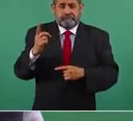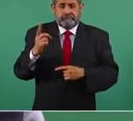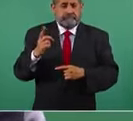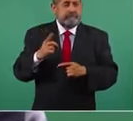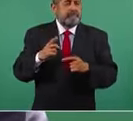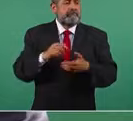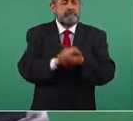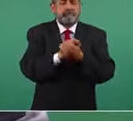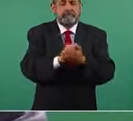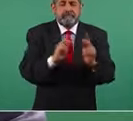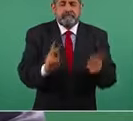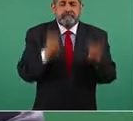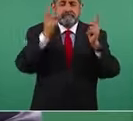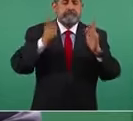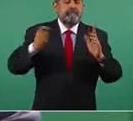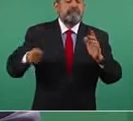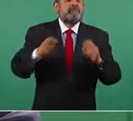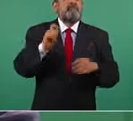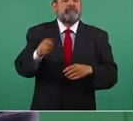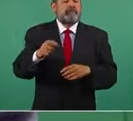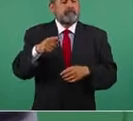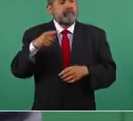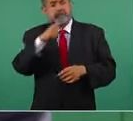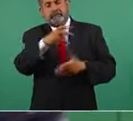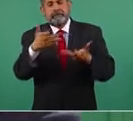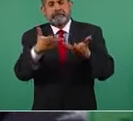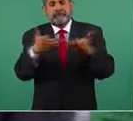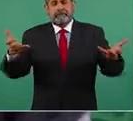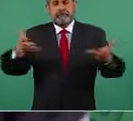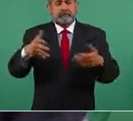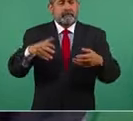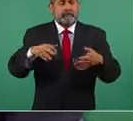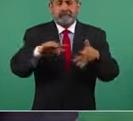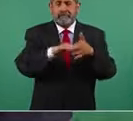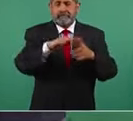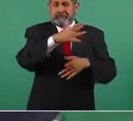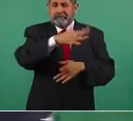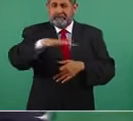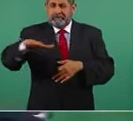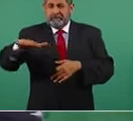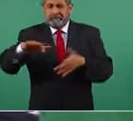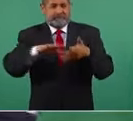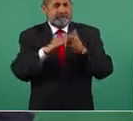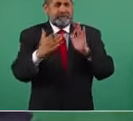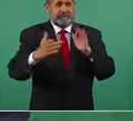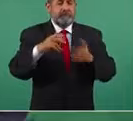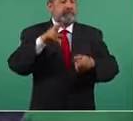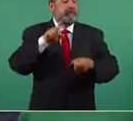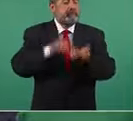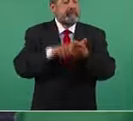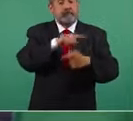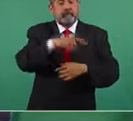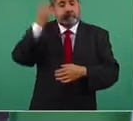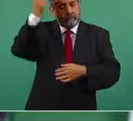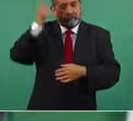rifar un terreno a la orilla del mar en Sinaloa,